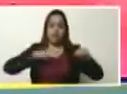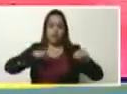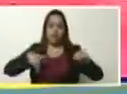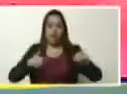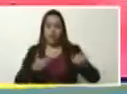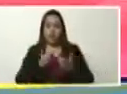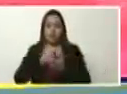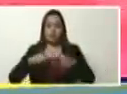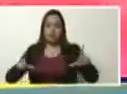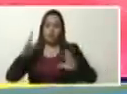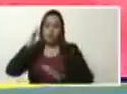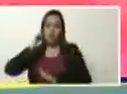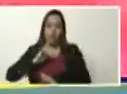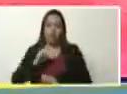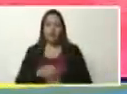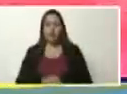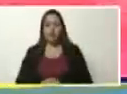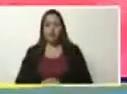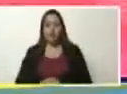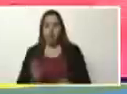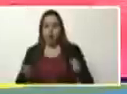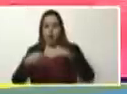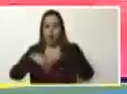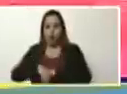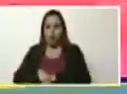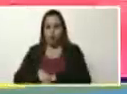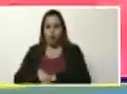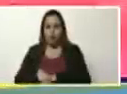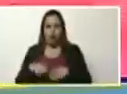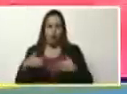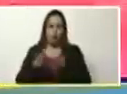libertador Simón Bolívar en su discurso de Angostura.